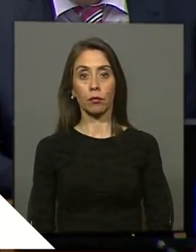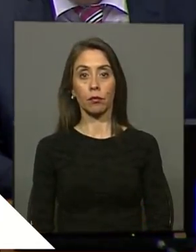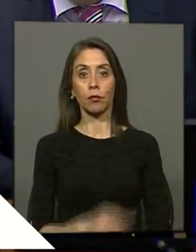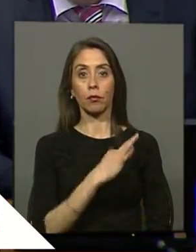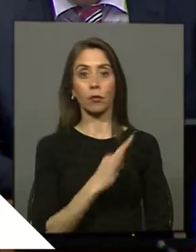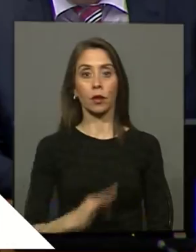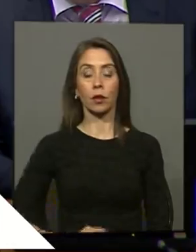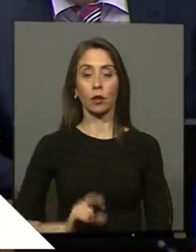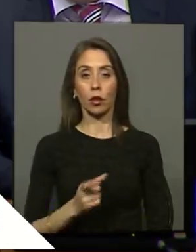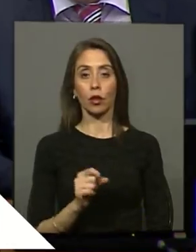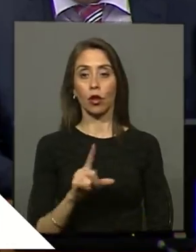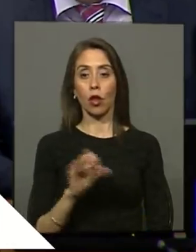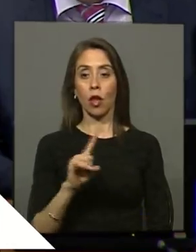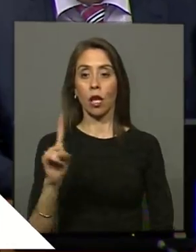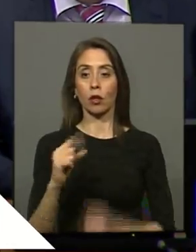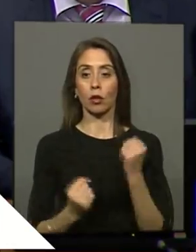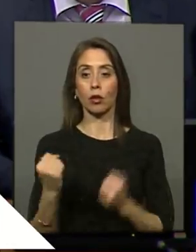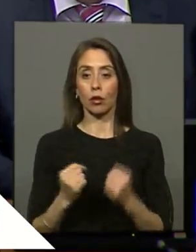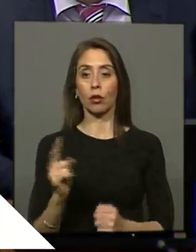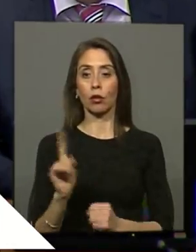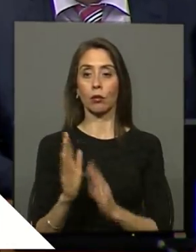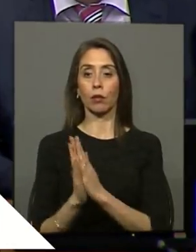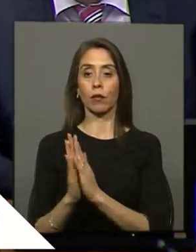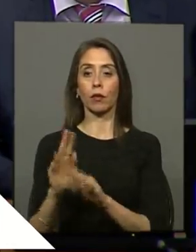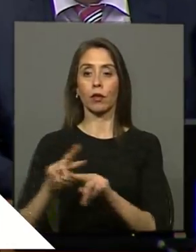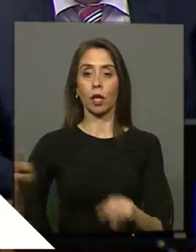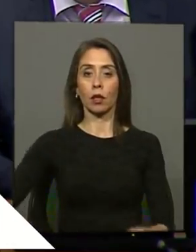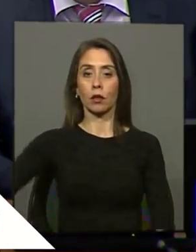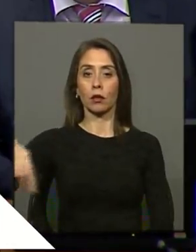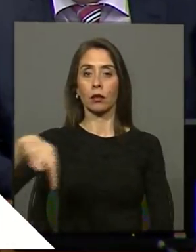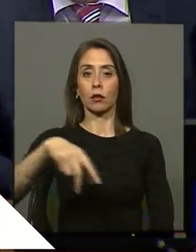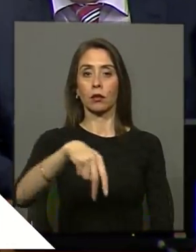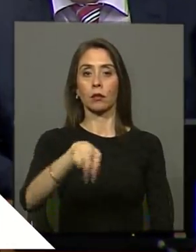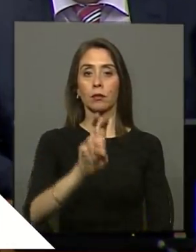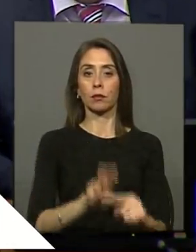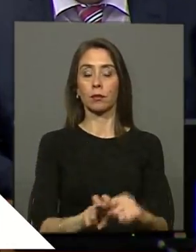no corra diputados no no no por favor tranquilo